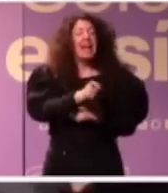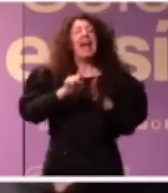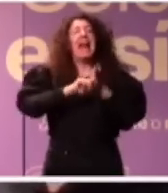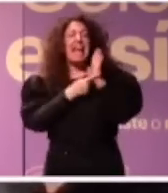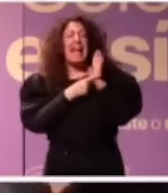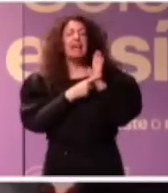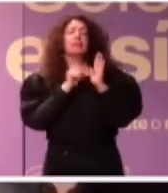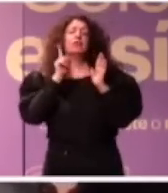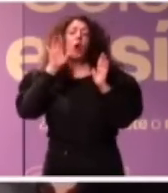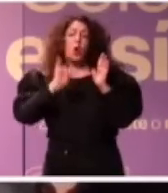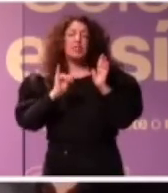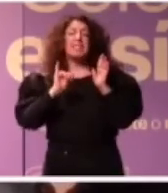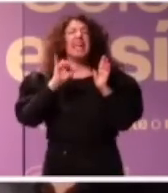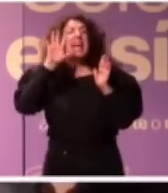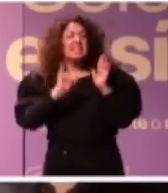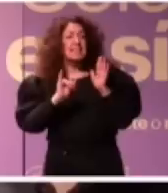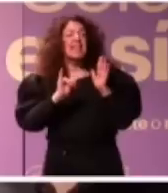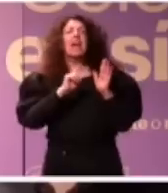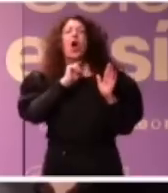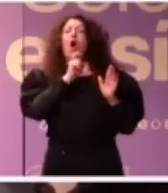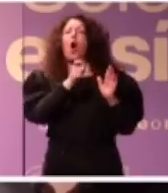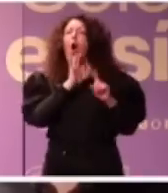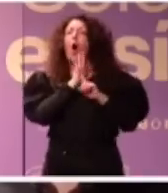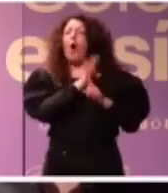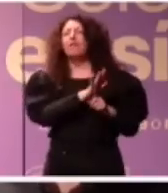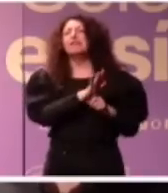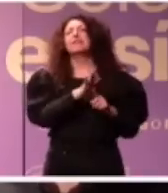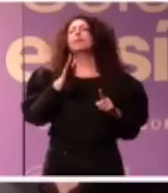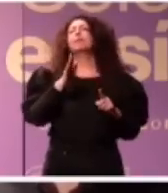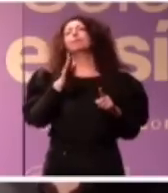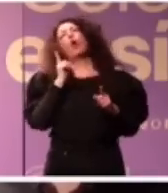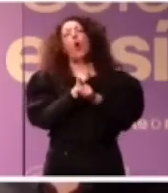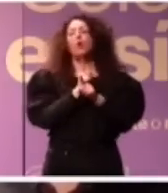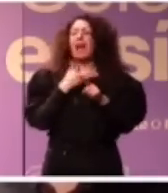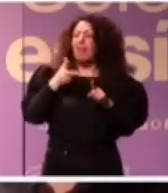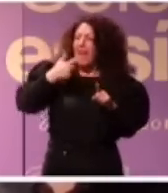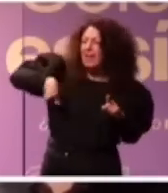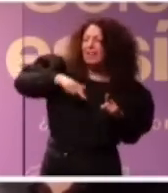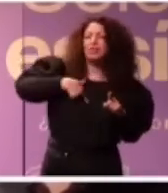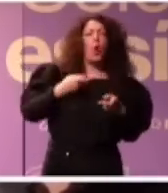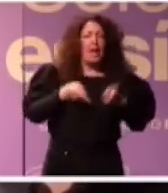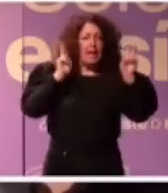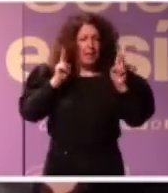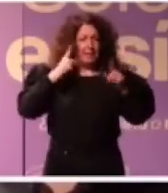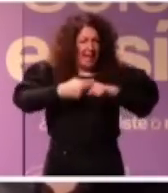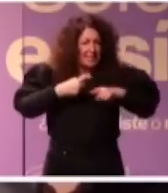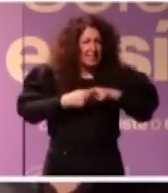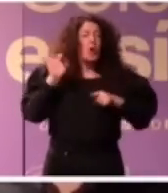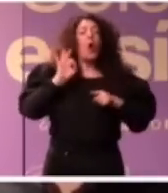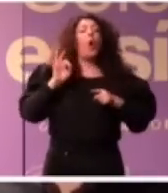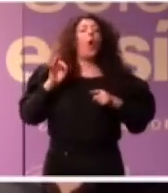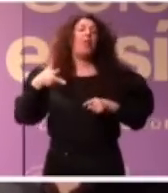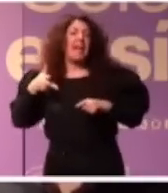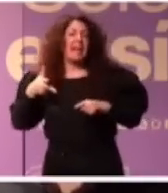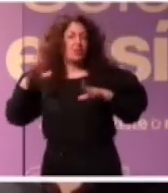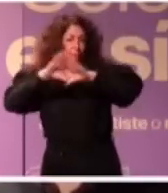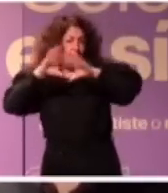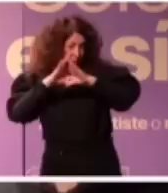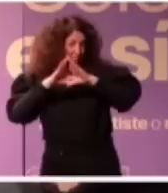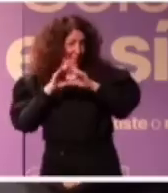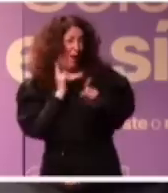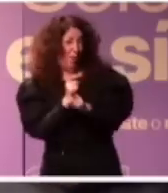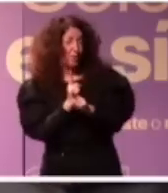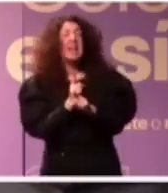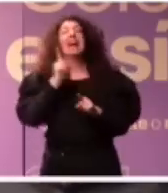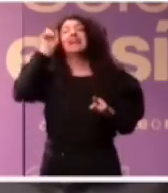sí es sí no es solo una ofensiva contra nuestro derecho a la libertad sexual, contra los derechos feministas, es también una